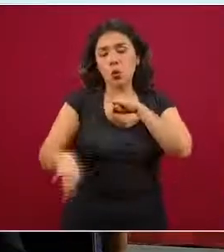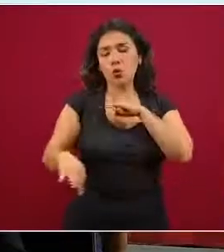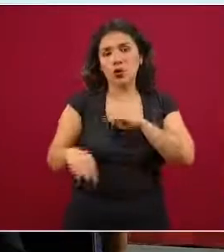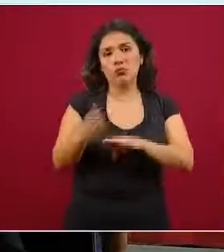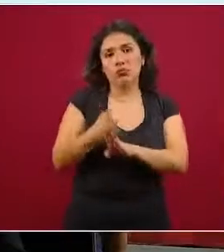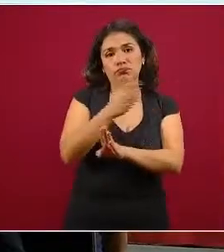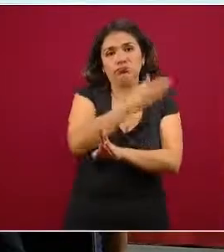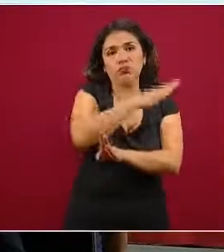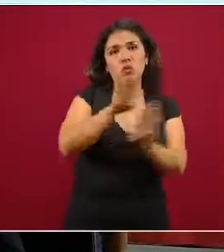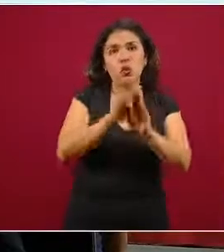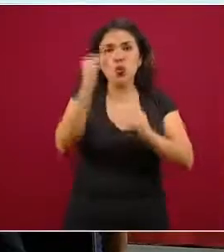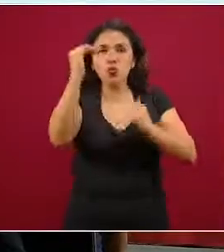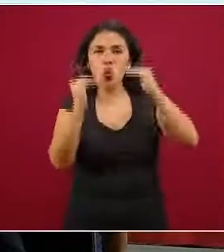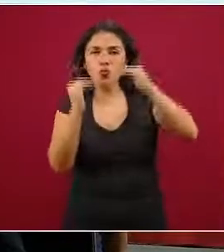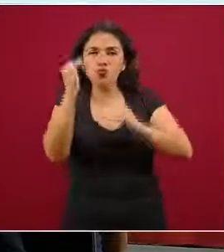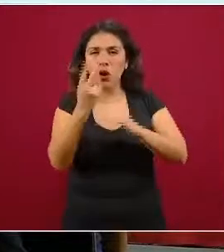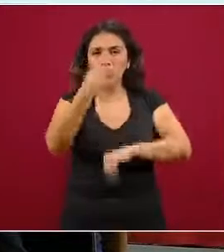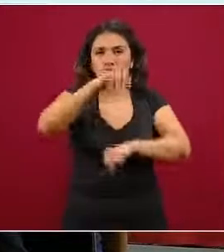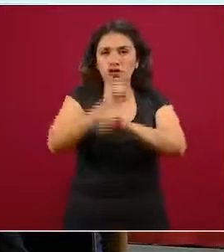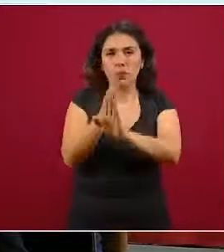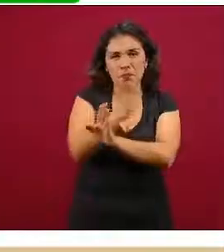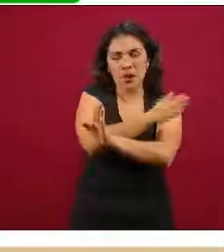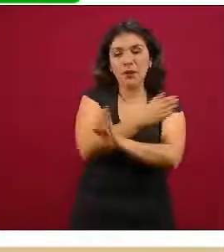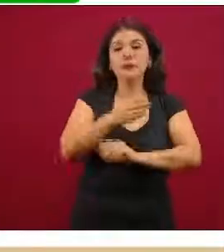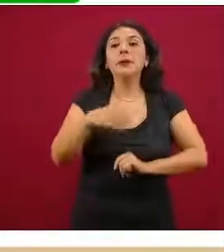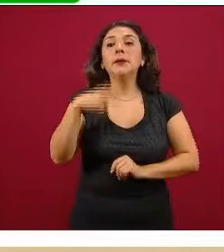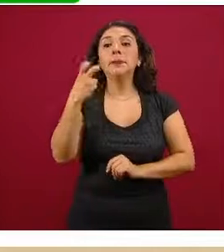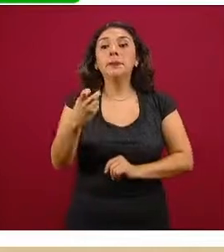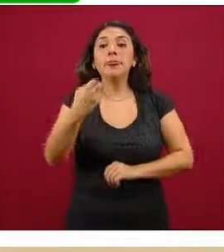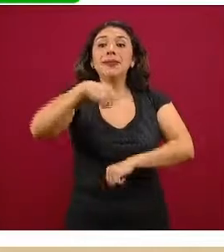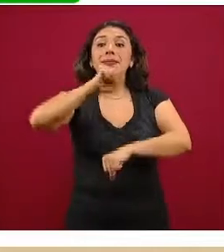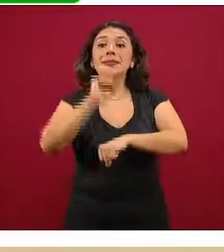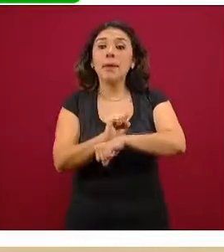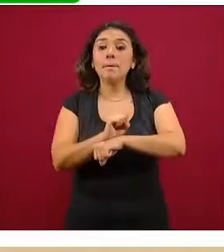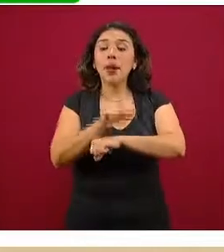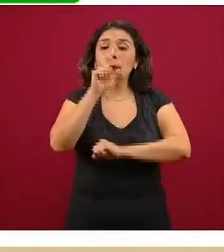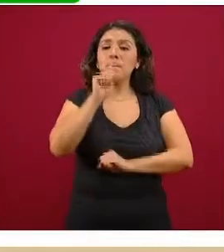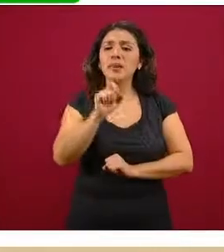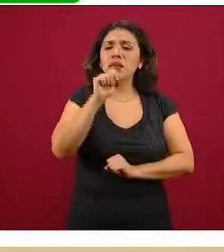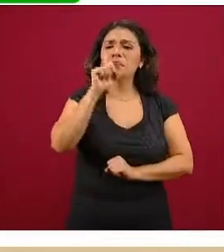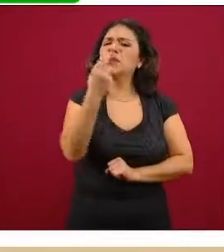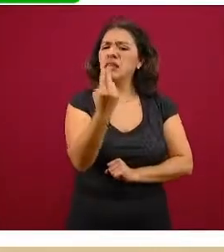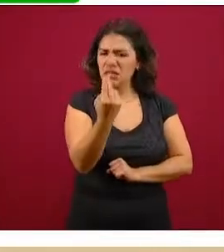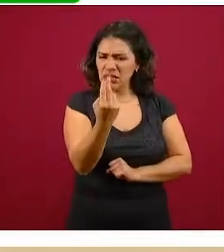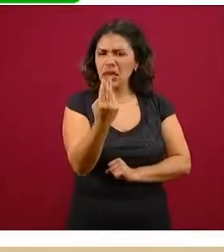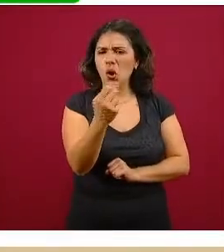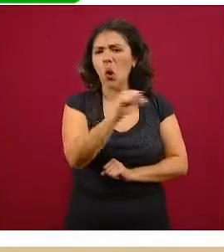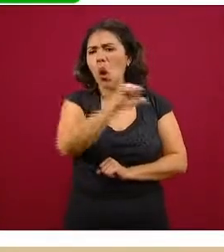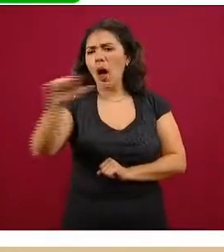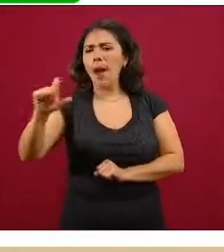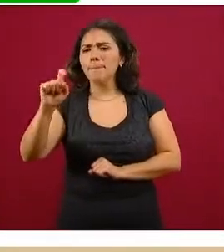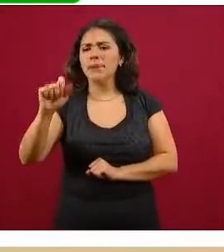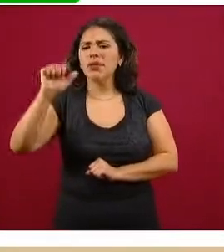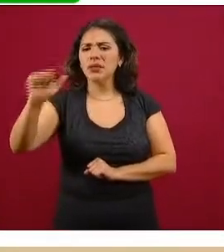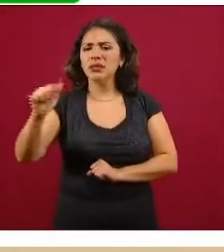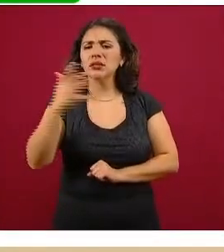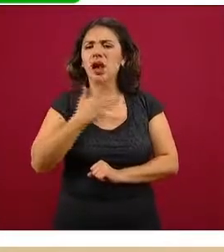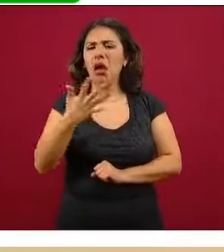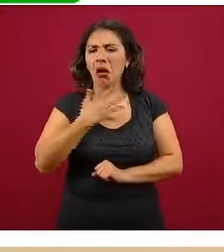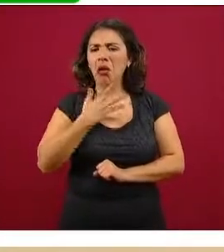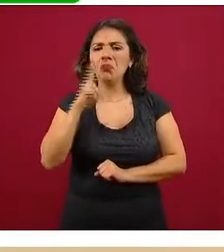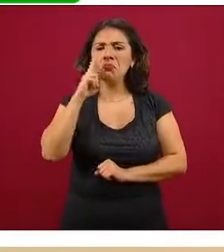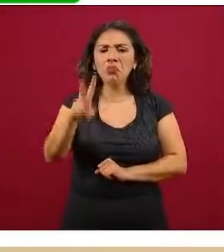en el comparativo de las últimas 2 semanas, y ya desde la semana 25 y a la 26 una